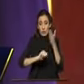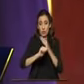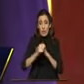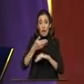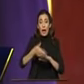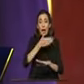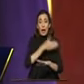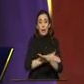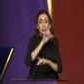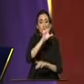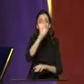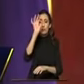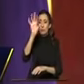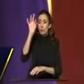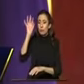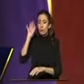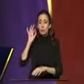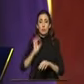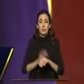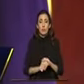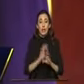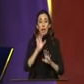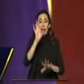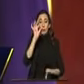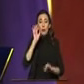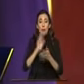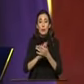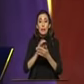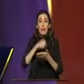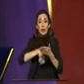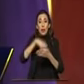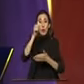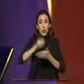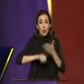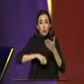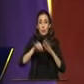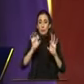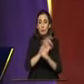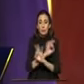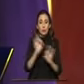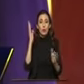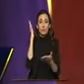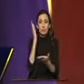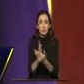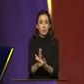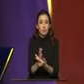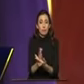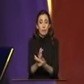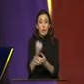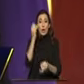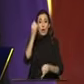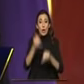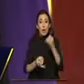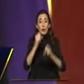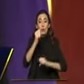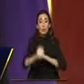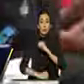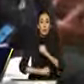dedo, los sobreprecios, los famosos contratos complementarios no van más. En el último año,